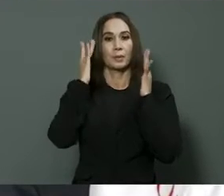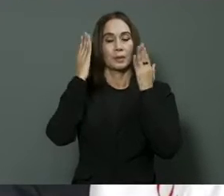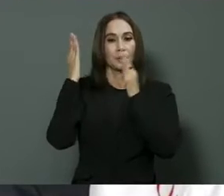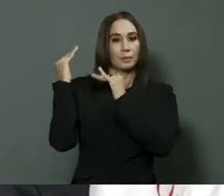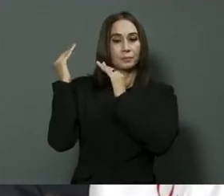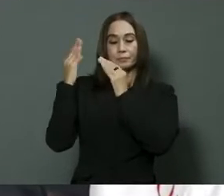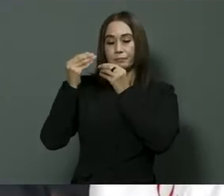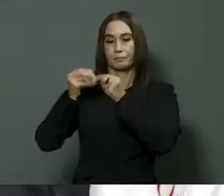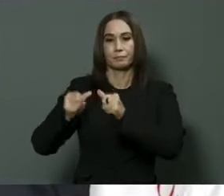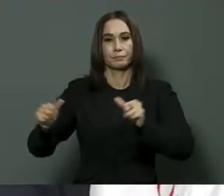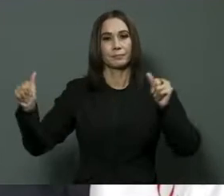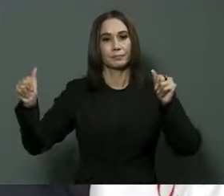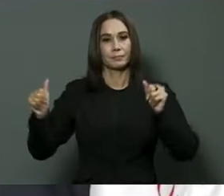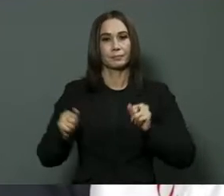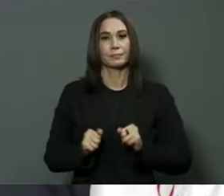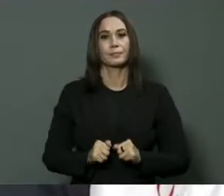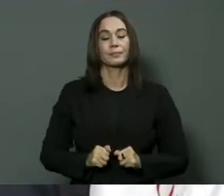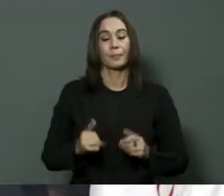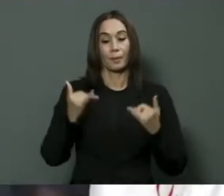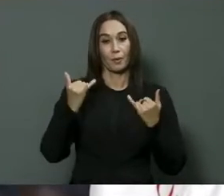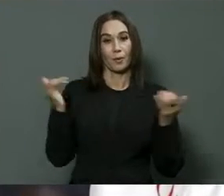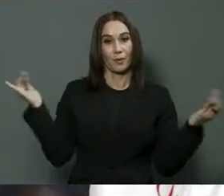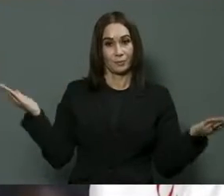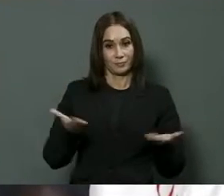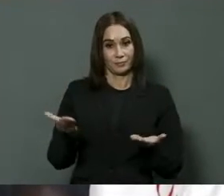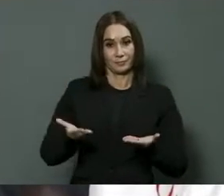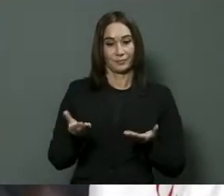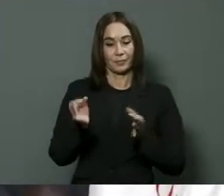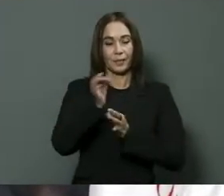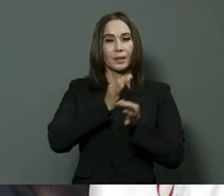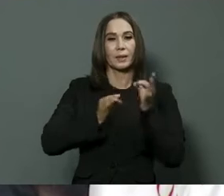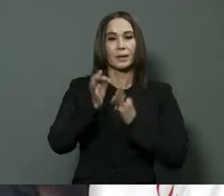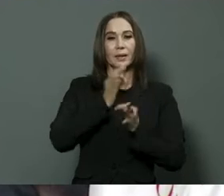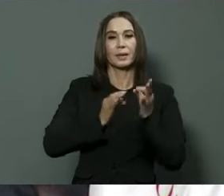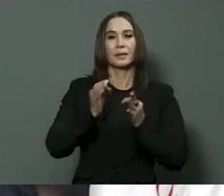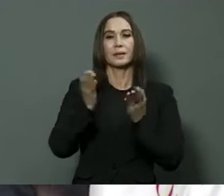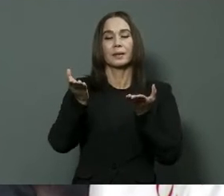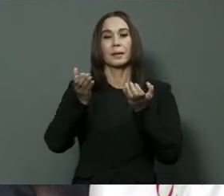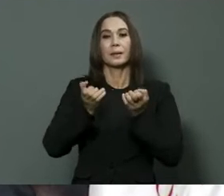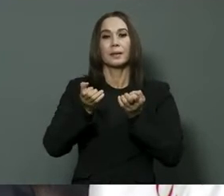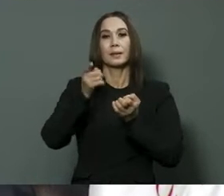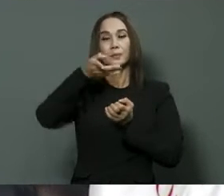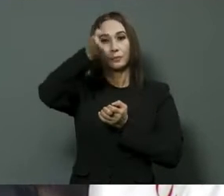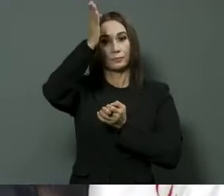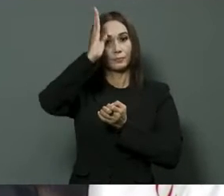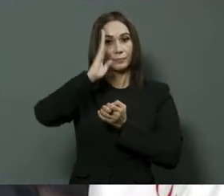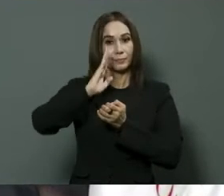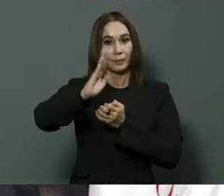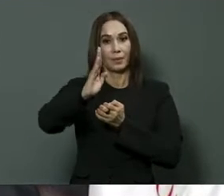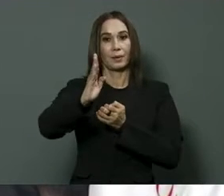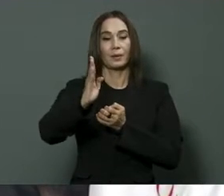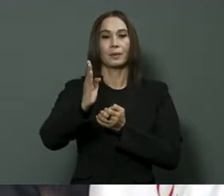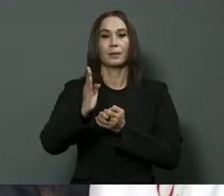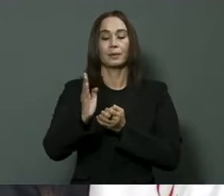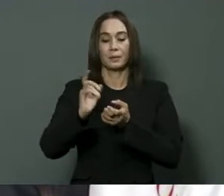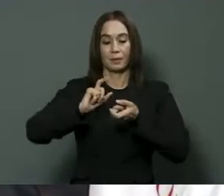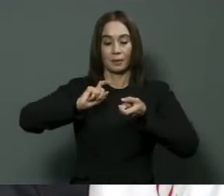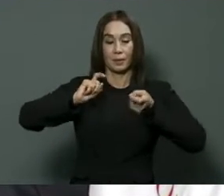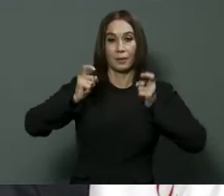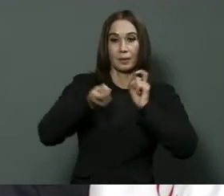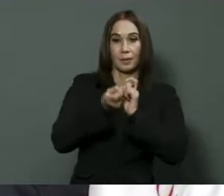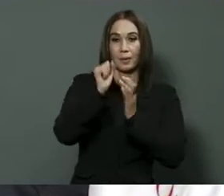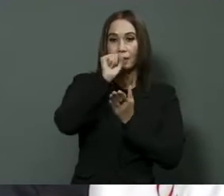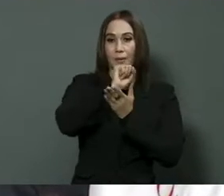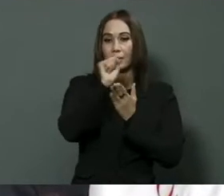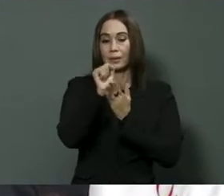desesperanza. Y hoy aquí en San Francisco de Macorís queremos contar contigo para cambiar estas